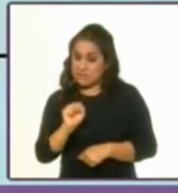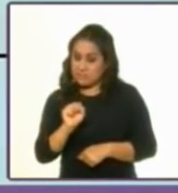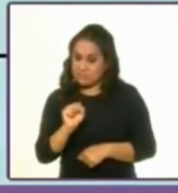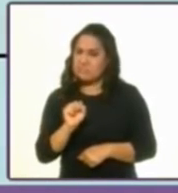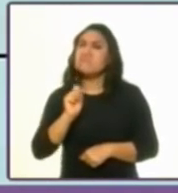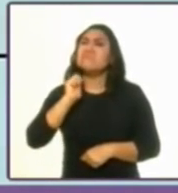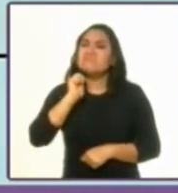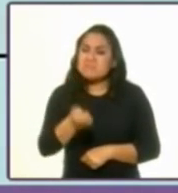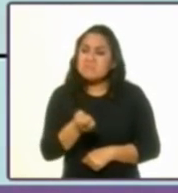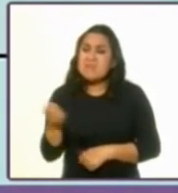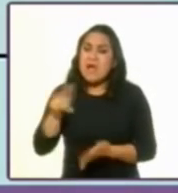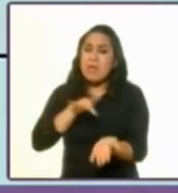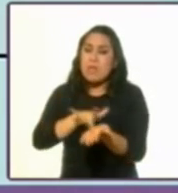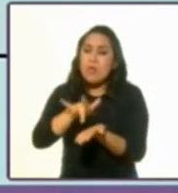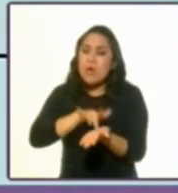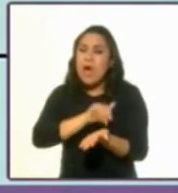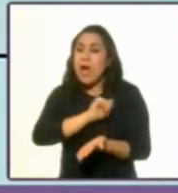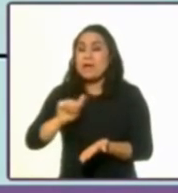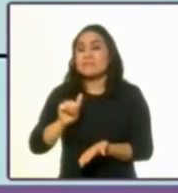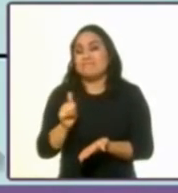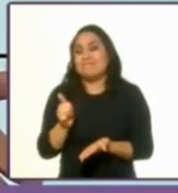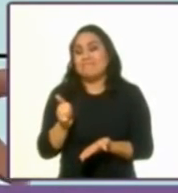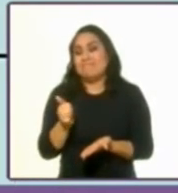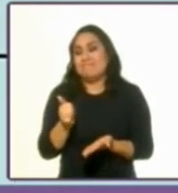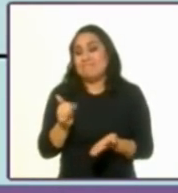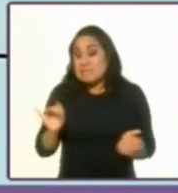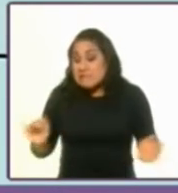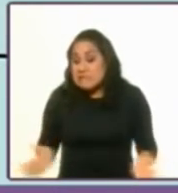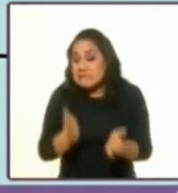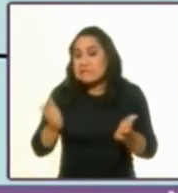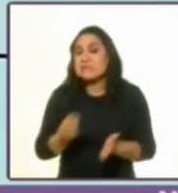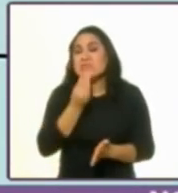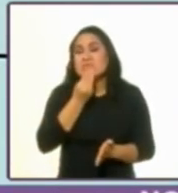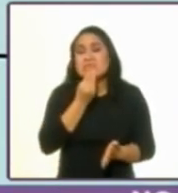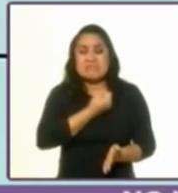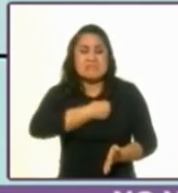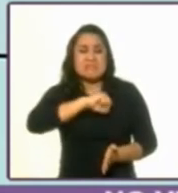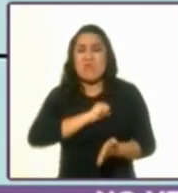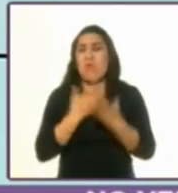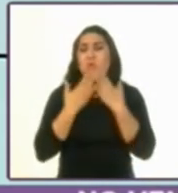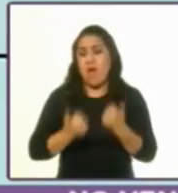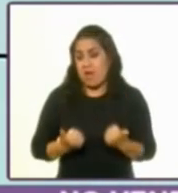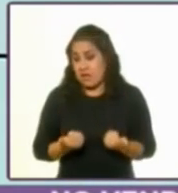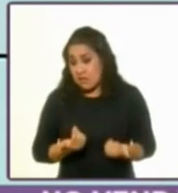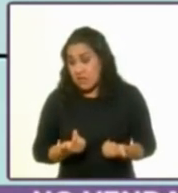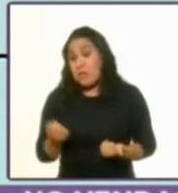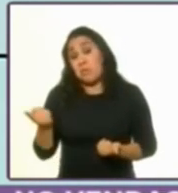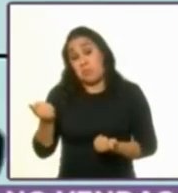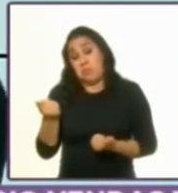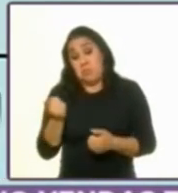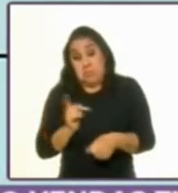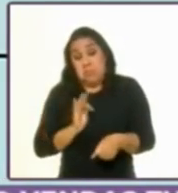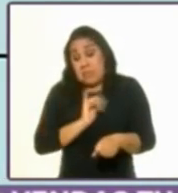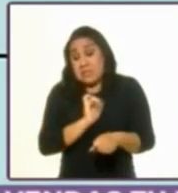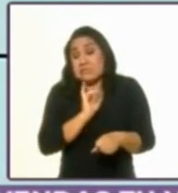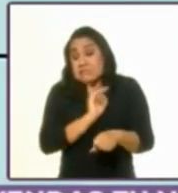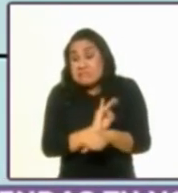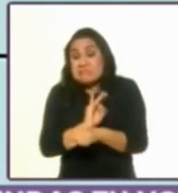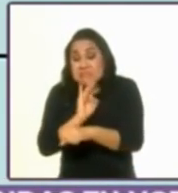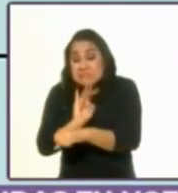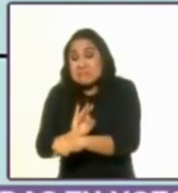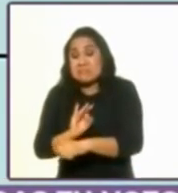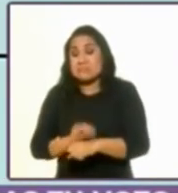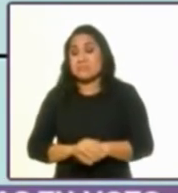que fueron los alimentos chatarra y que de alguna manera éste pues defendiste precisamente frente